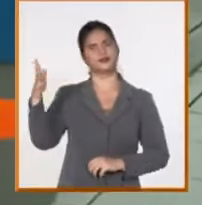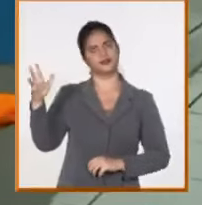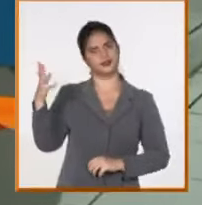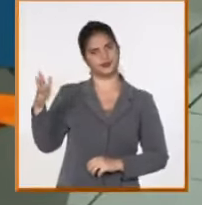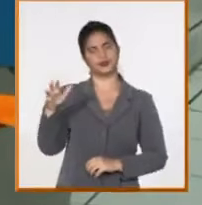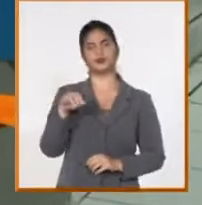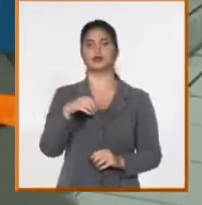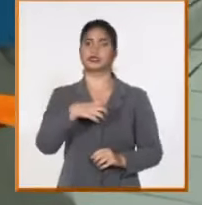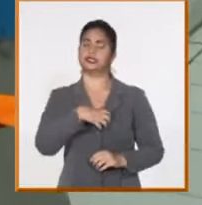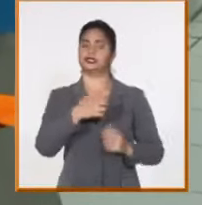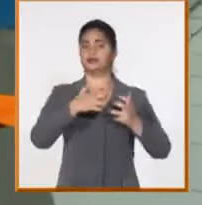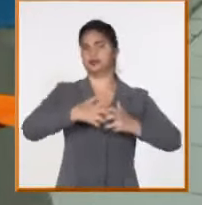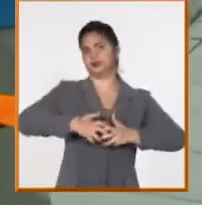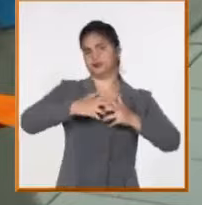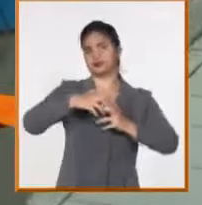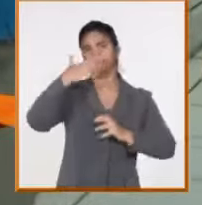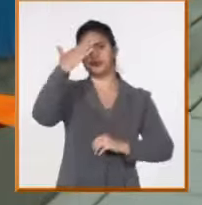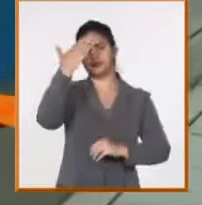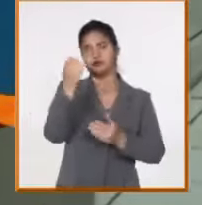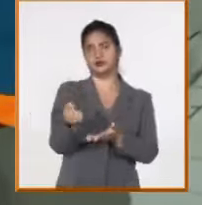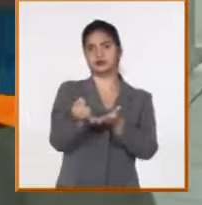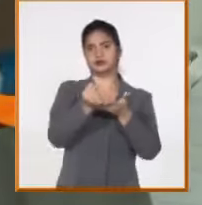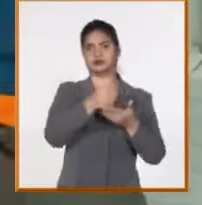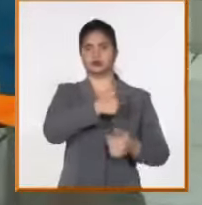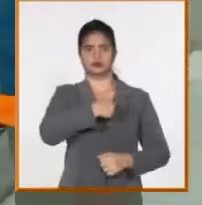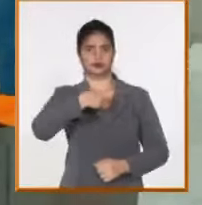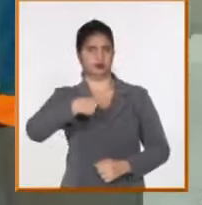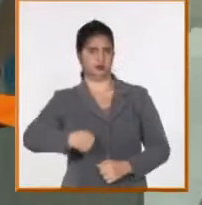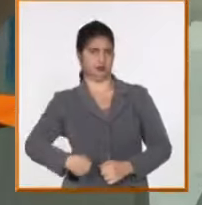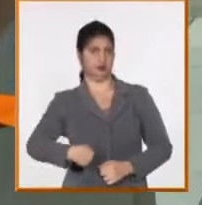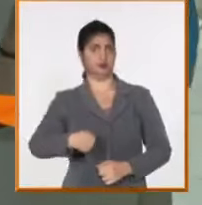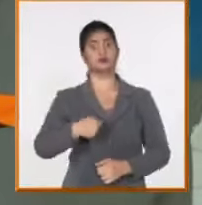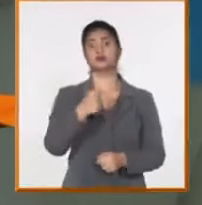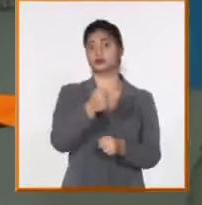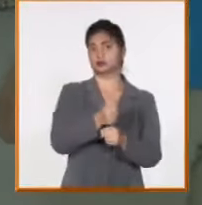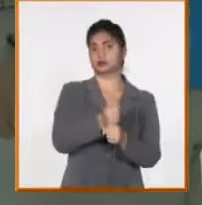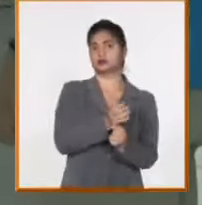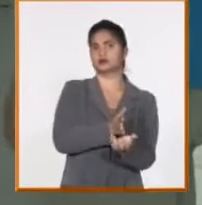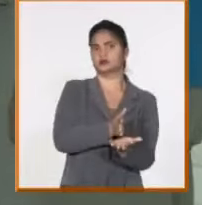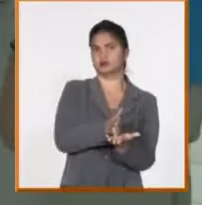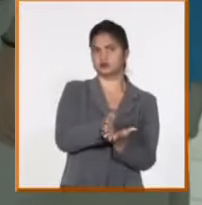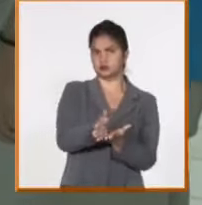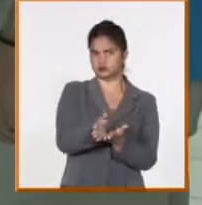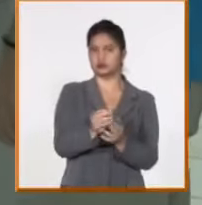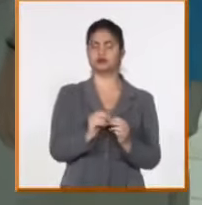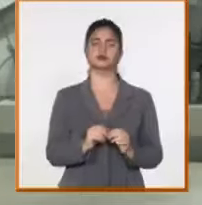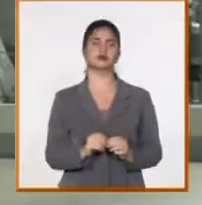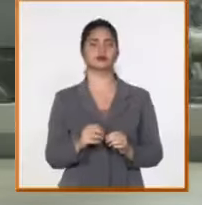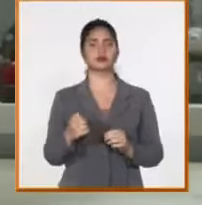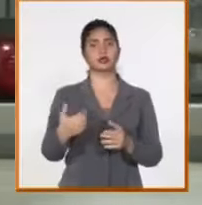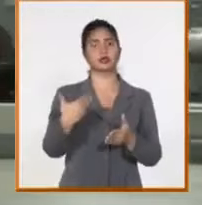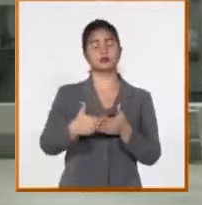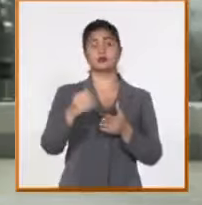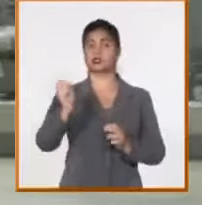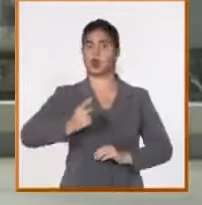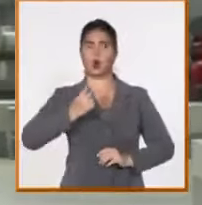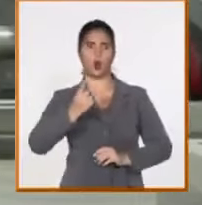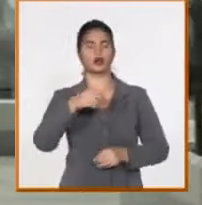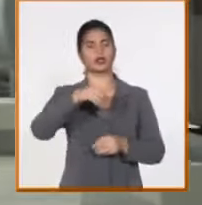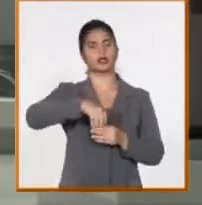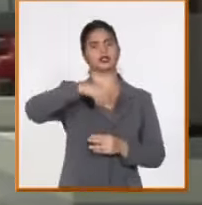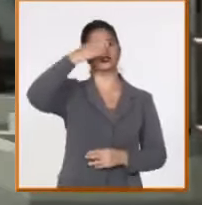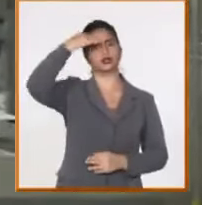juntamos asociamiento de los chinos actualmente seguimos trabajando mutuamente Nuestra Empresa es la única de su tipo en el